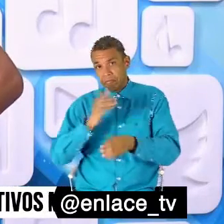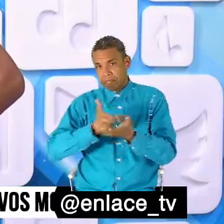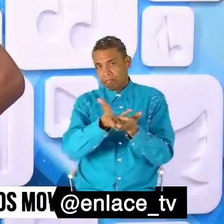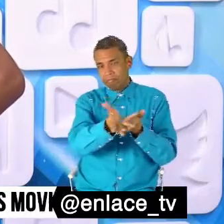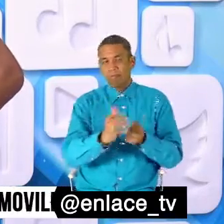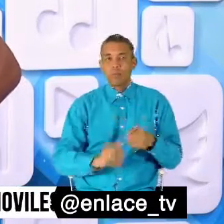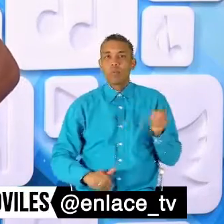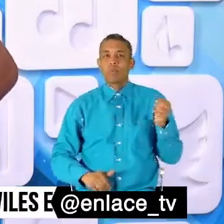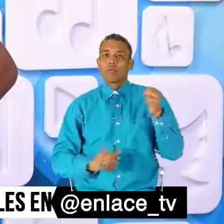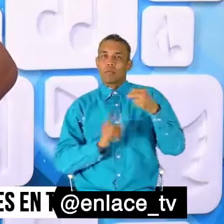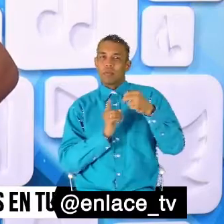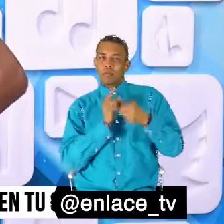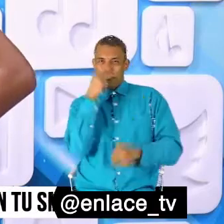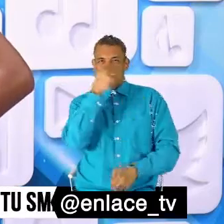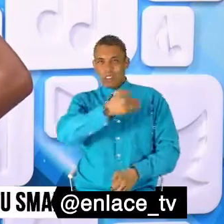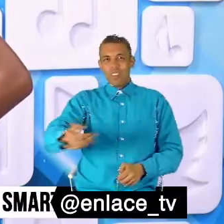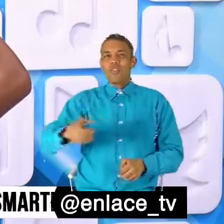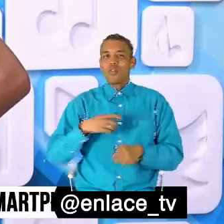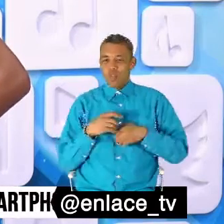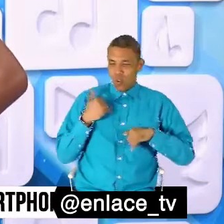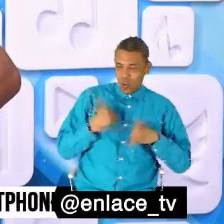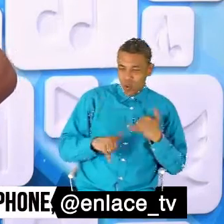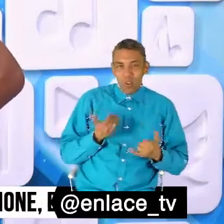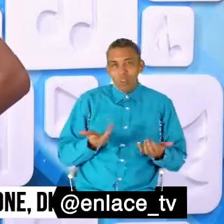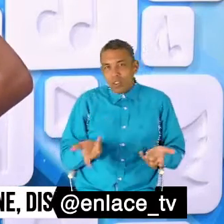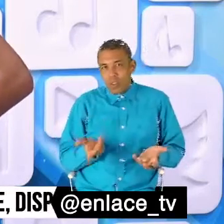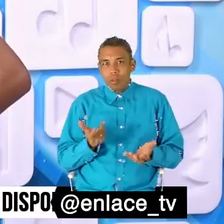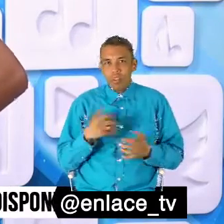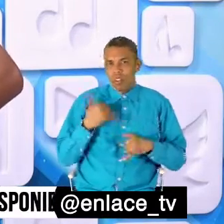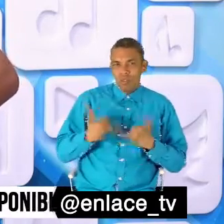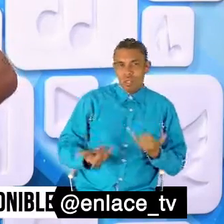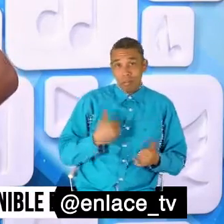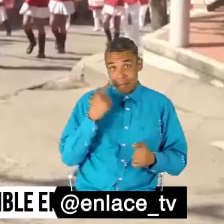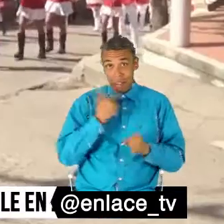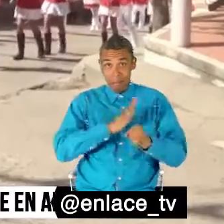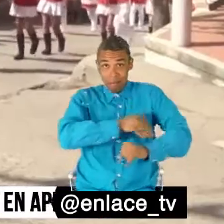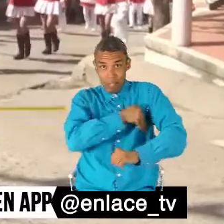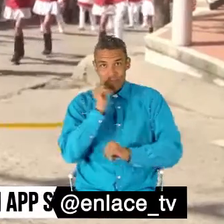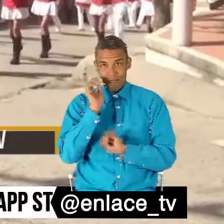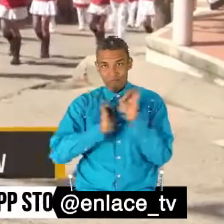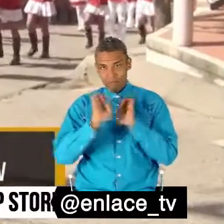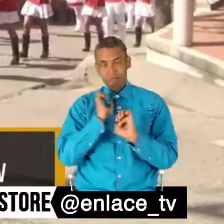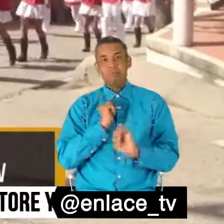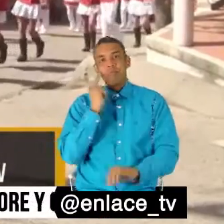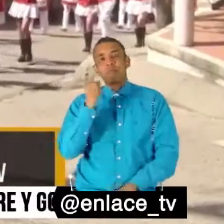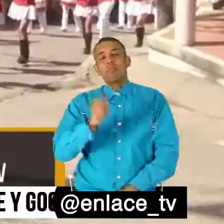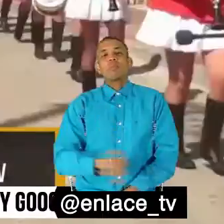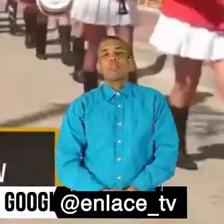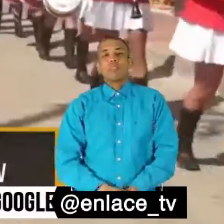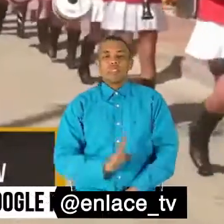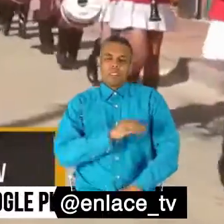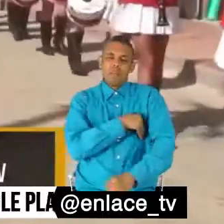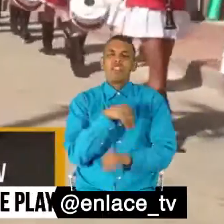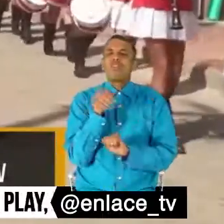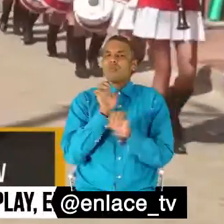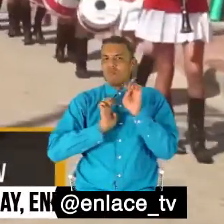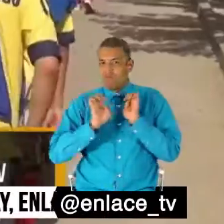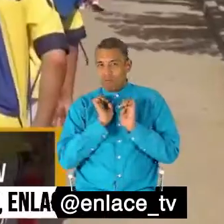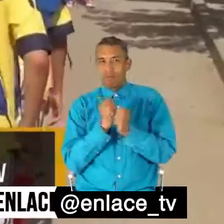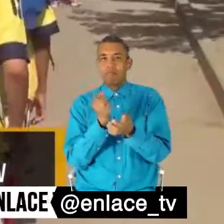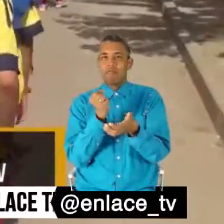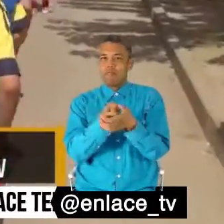protagonizan campaña Juega por la Vida, impulsada por el Ministerio de Defensa Nacional. Un desfile se convirtió en el acto inaugural de la